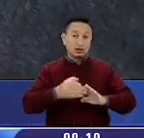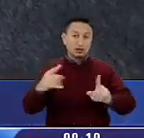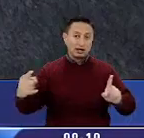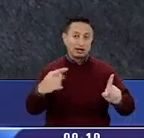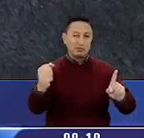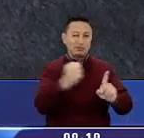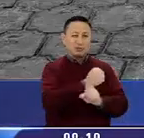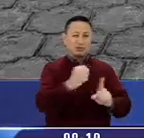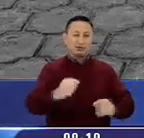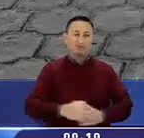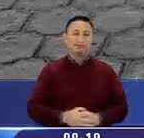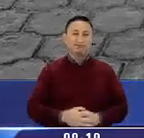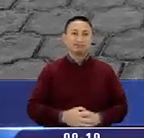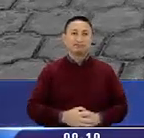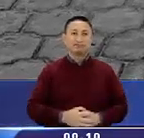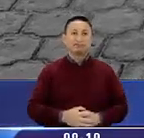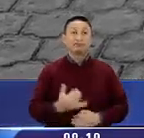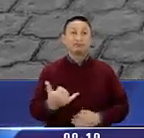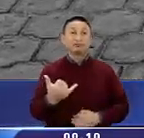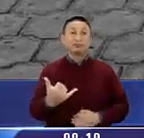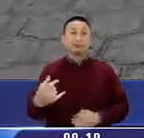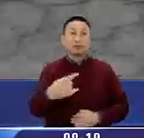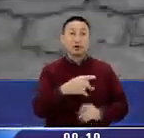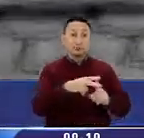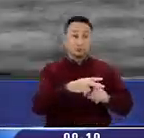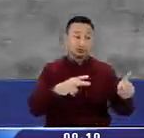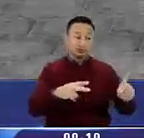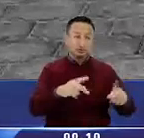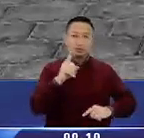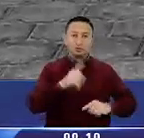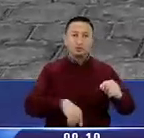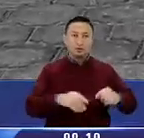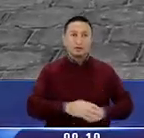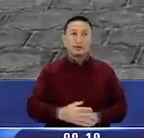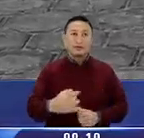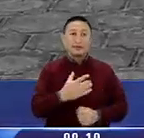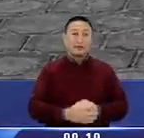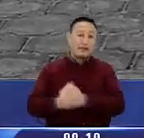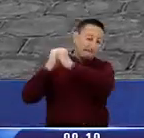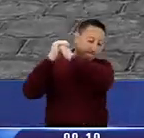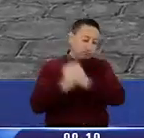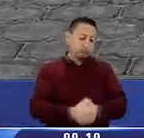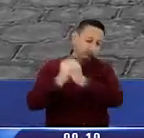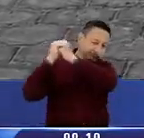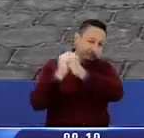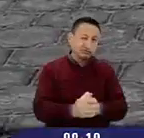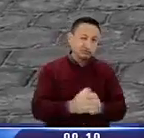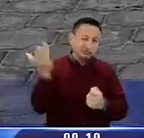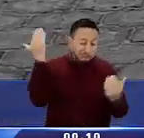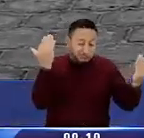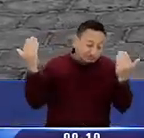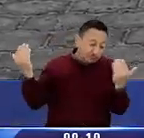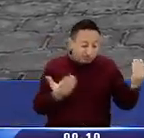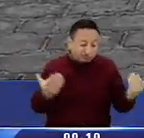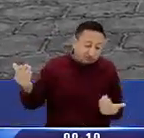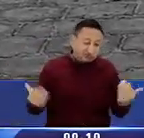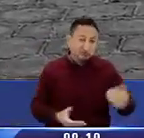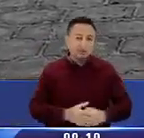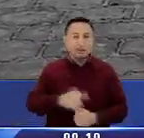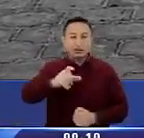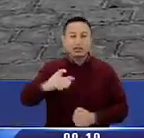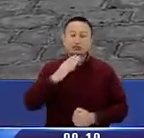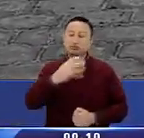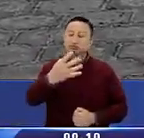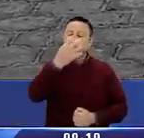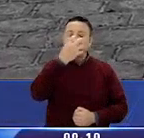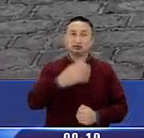ley por mano propia. En esta ocasión no pudo escapar del escarmiento. Los palazos le llovieron por todo lado, motivados por la furia